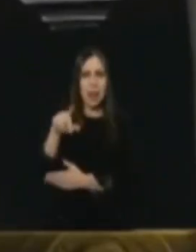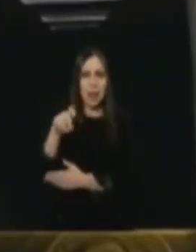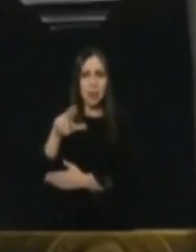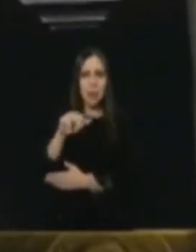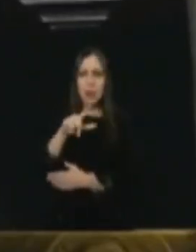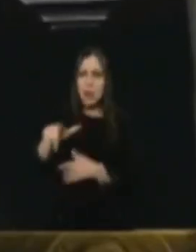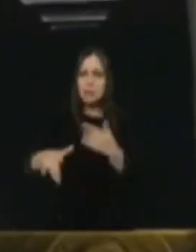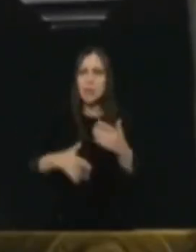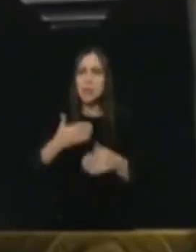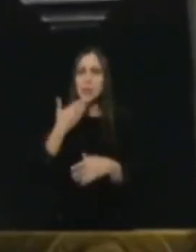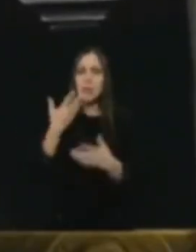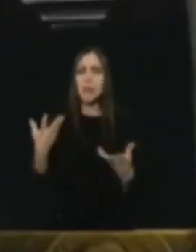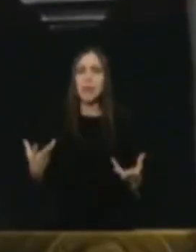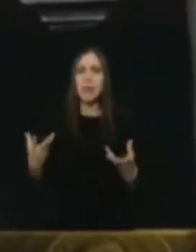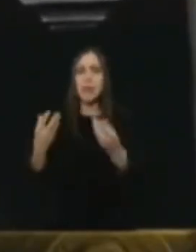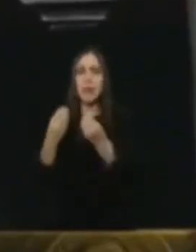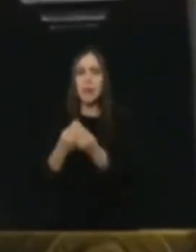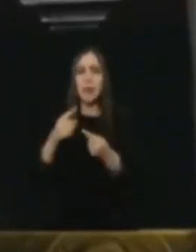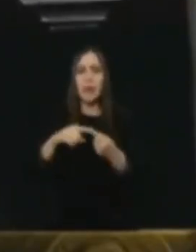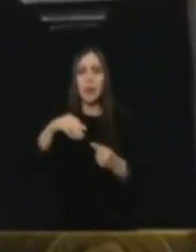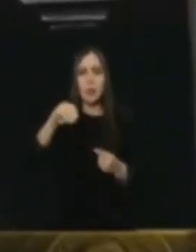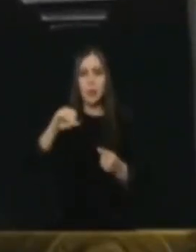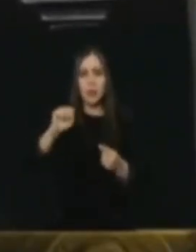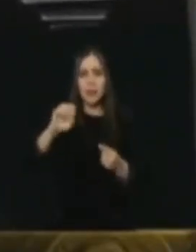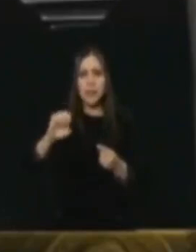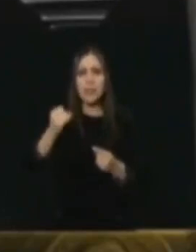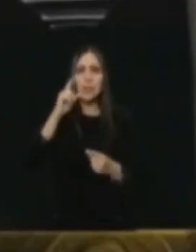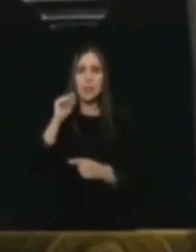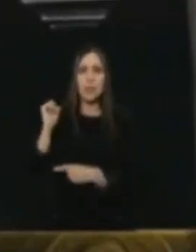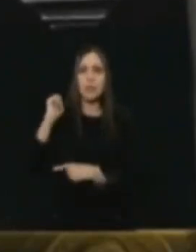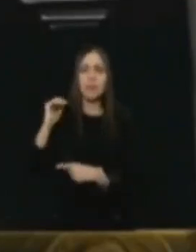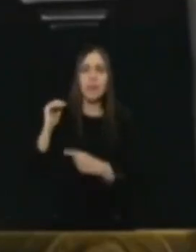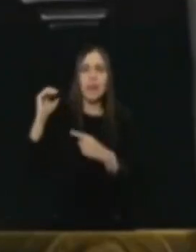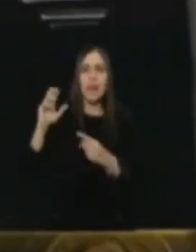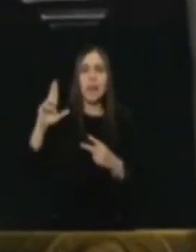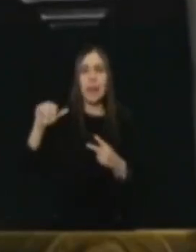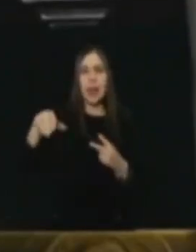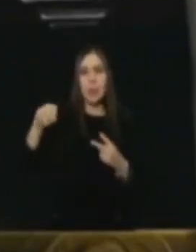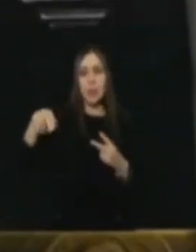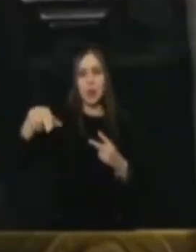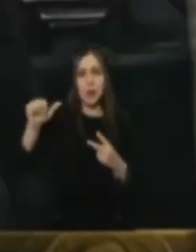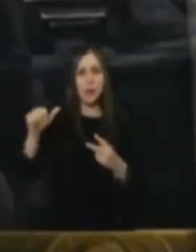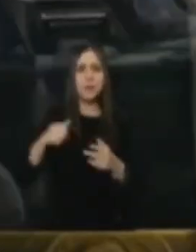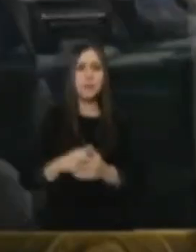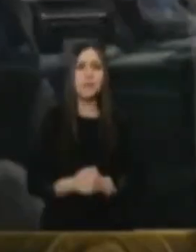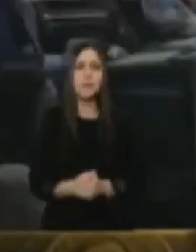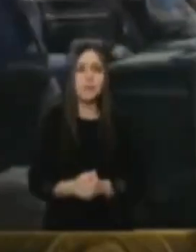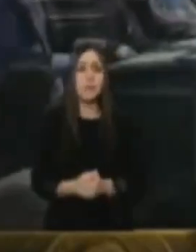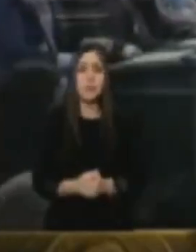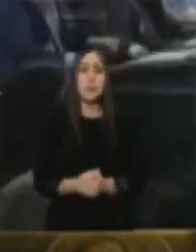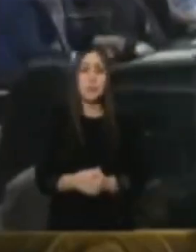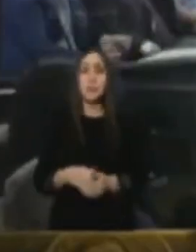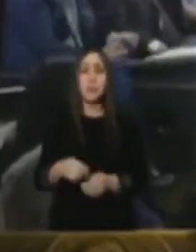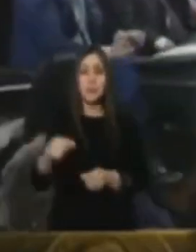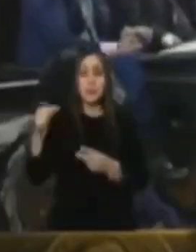y de la comandante Ramona. Si los héroes de mis hijos fueron los